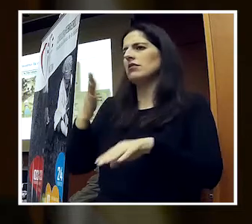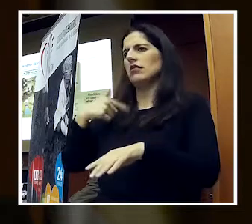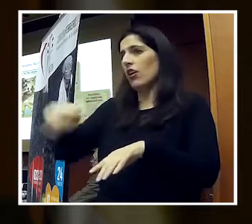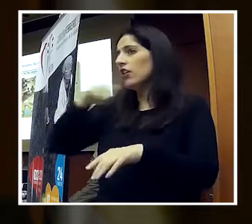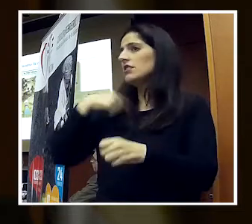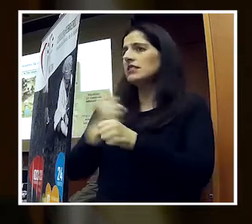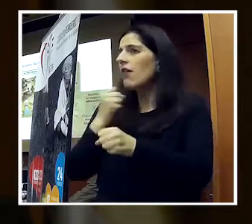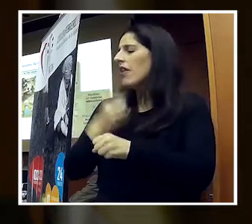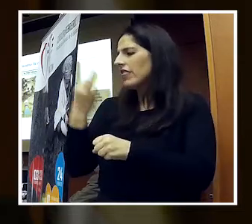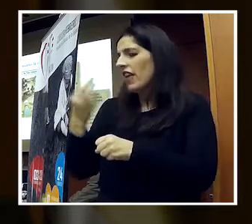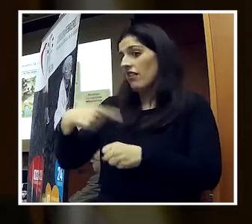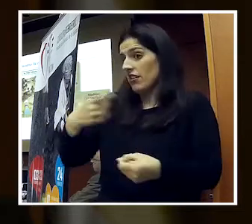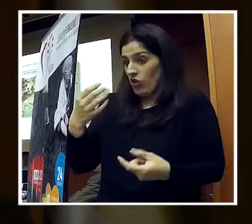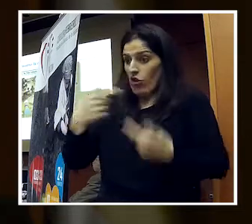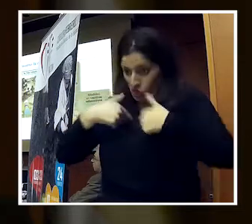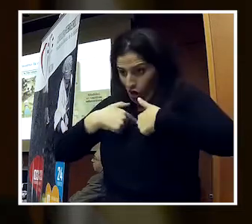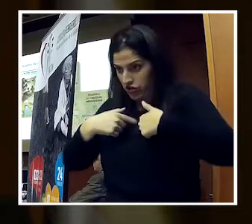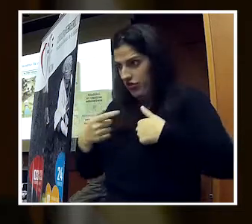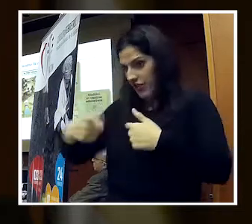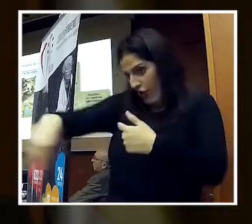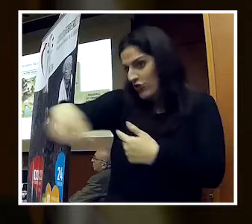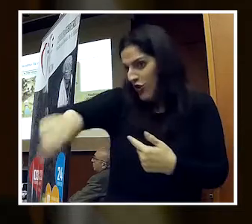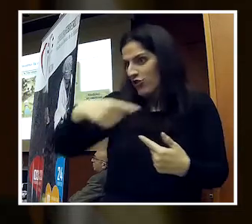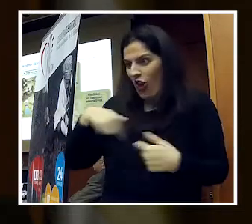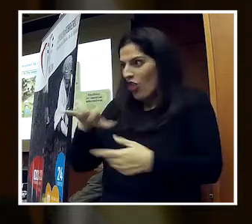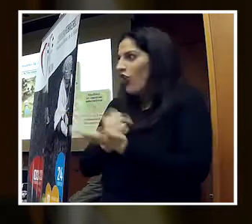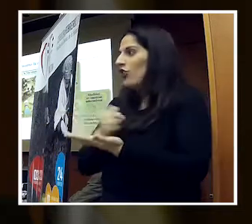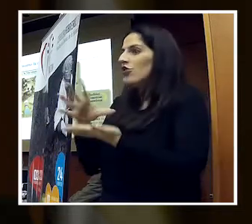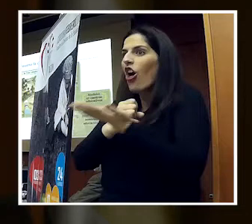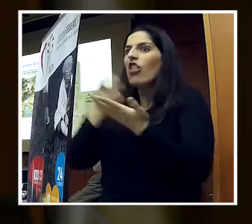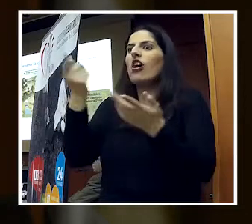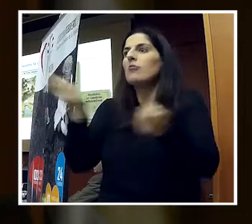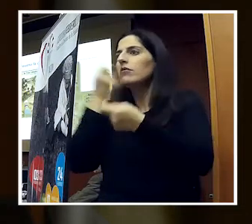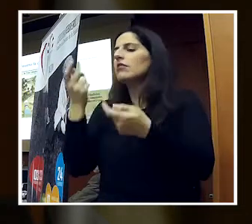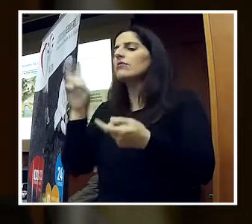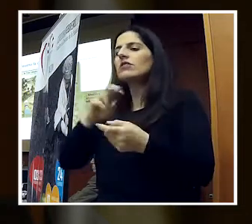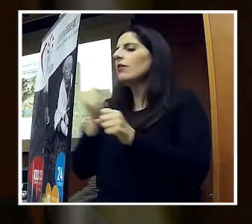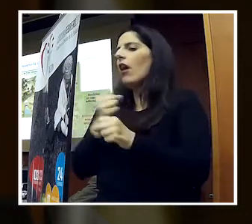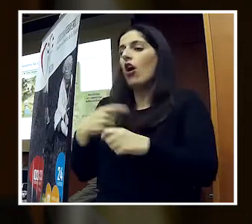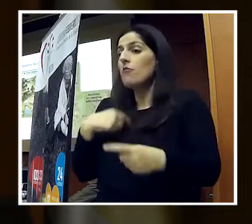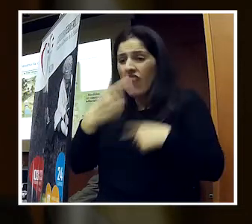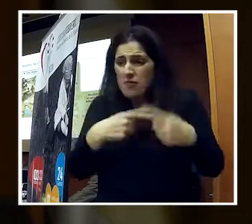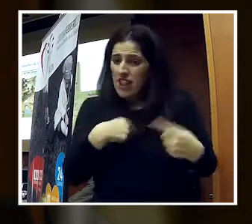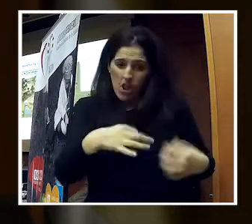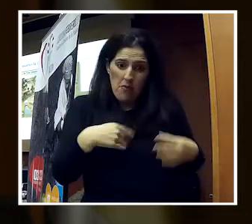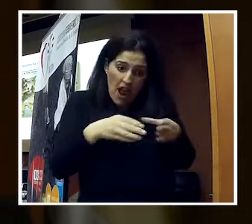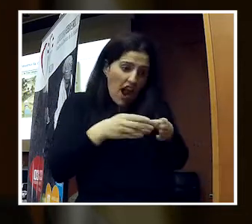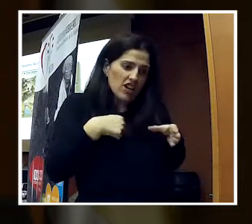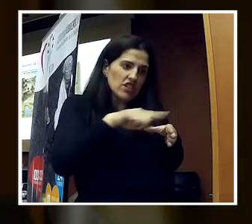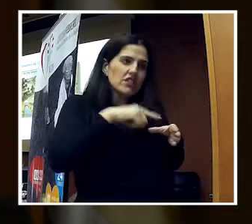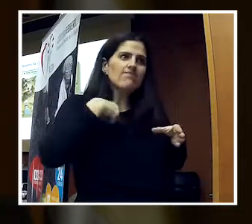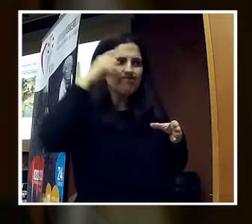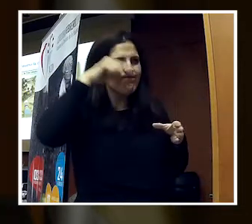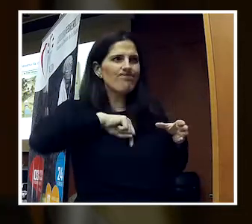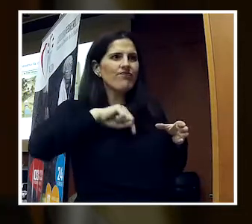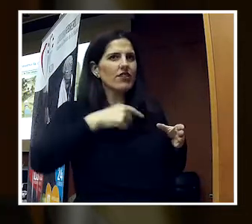nosotros, es decir, ustedes, después de estas charlas, después, o la prensa, los medios, y nosotros tenemos que empezar trabajando en nuestra familia y con nuestros amigos, y